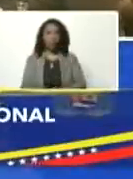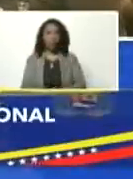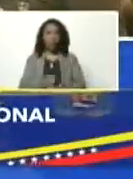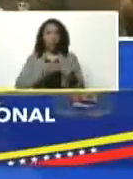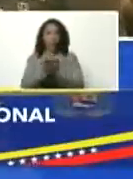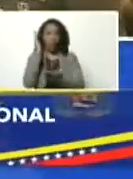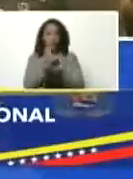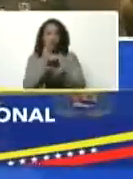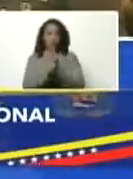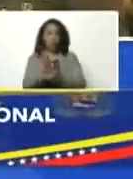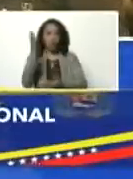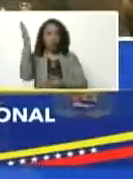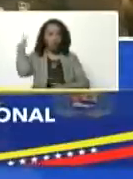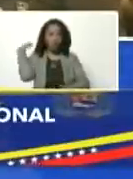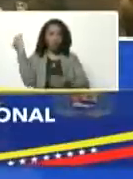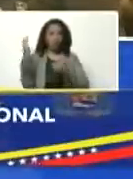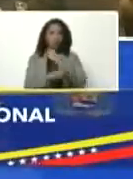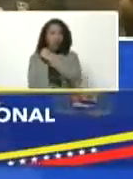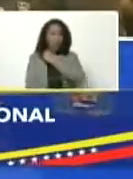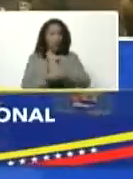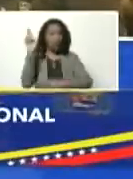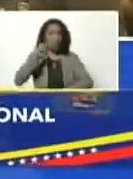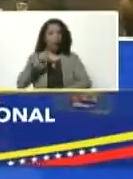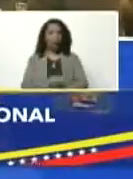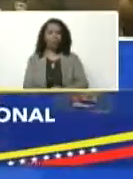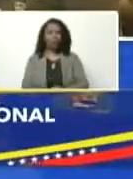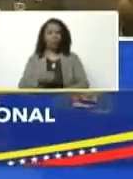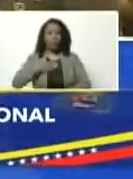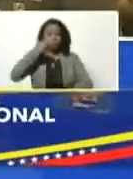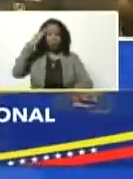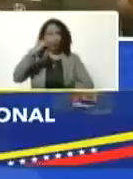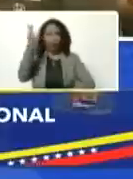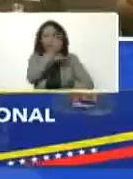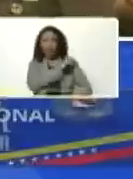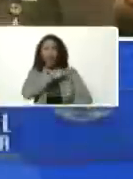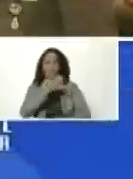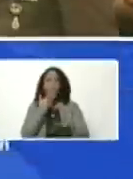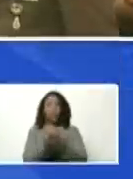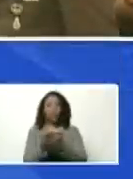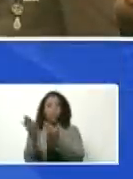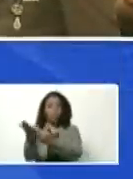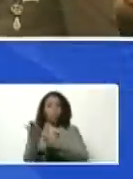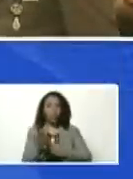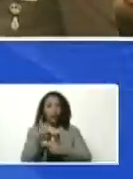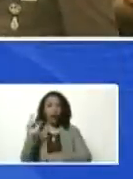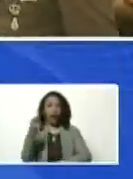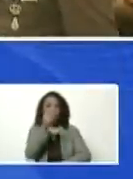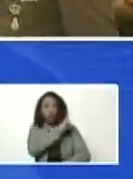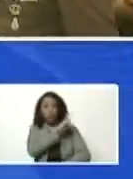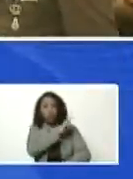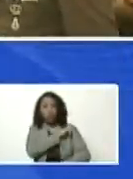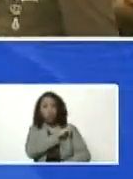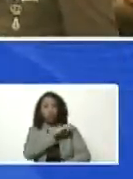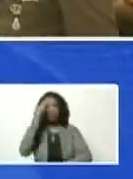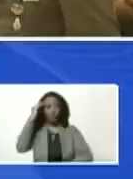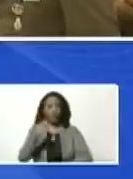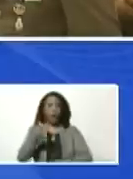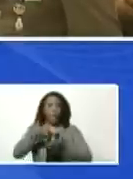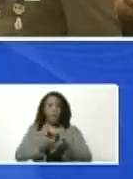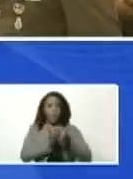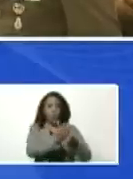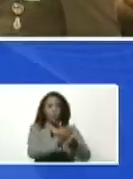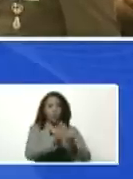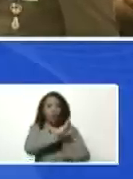¡Leales siempre! ¡Traidores nunca! Mi comandante en jefe, permiso para recibir el grado de coronel y capitán de navío de